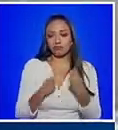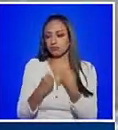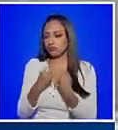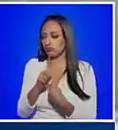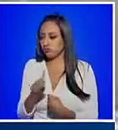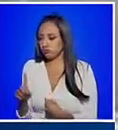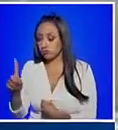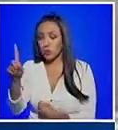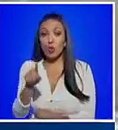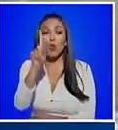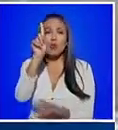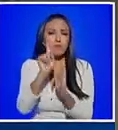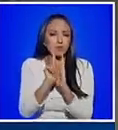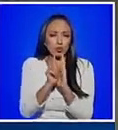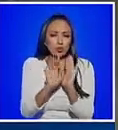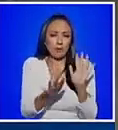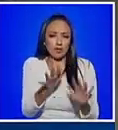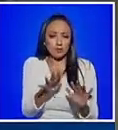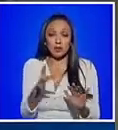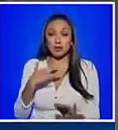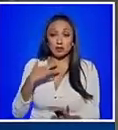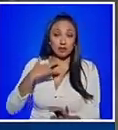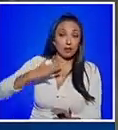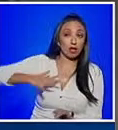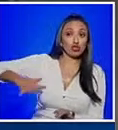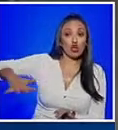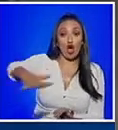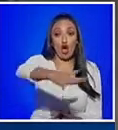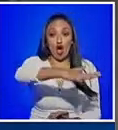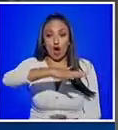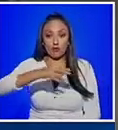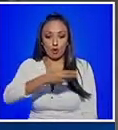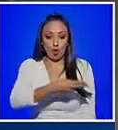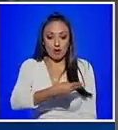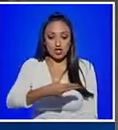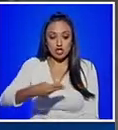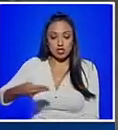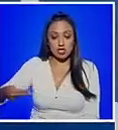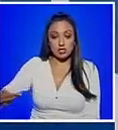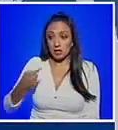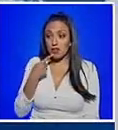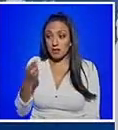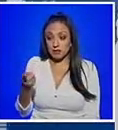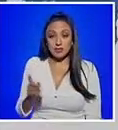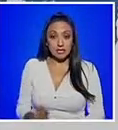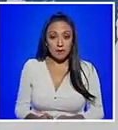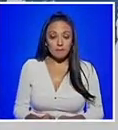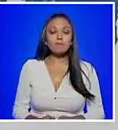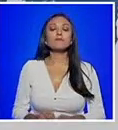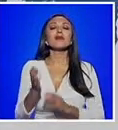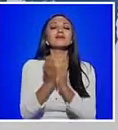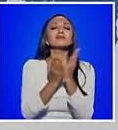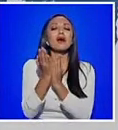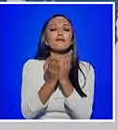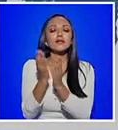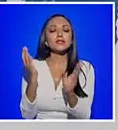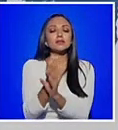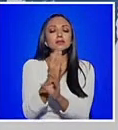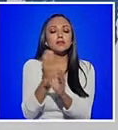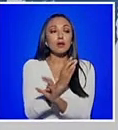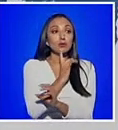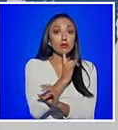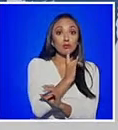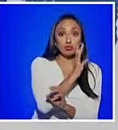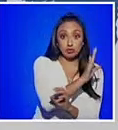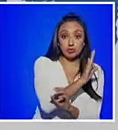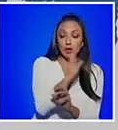menos de un minuto y se sintió en toda la isla, según los afectados. El Servicio Geológico de Estados